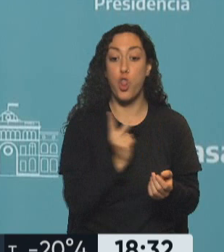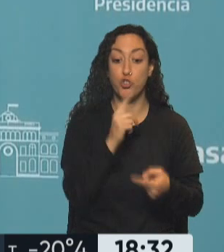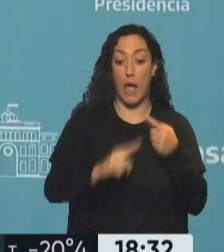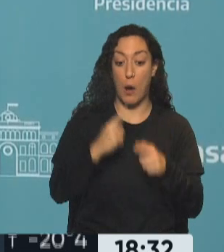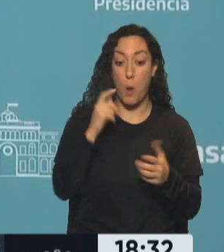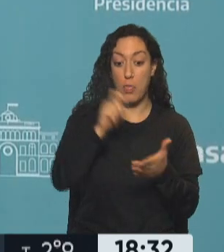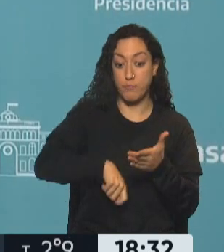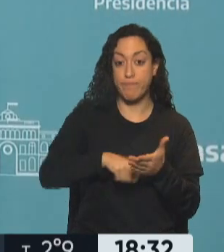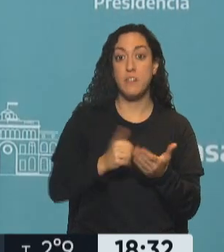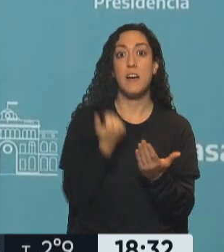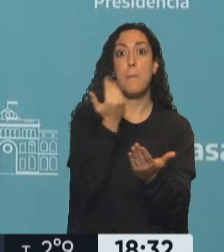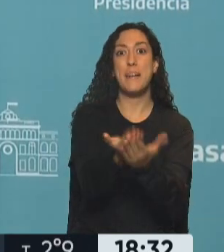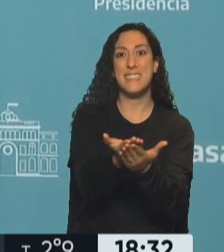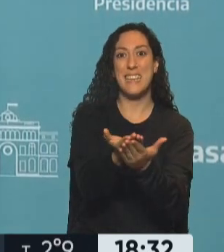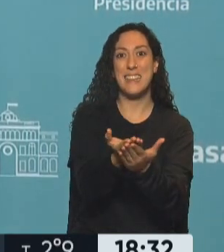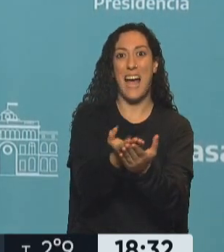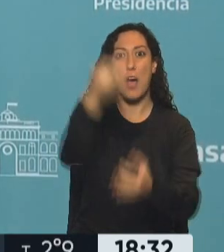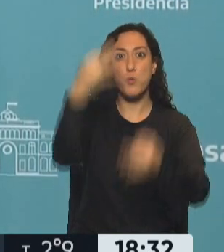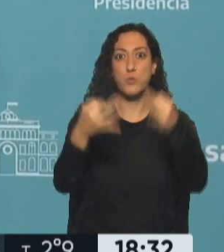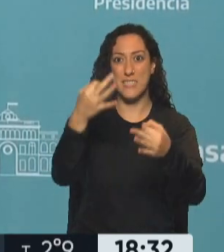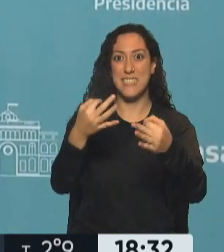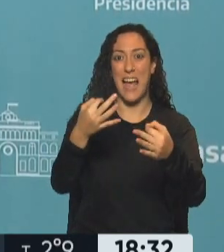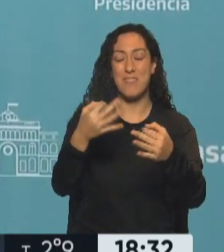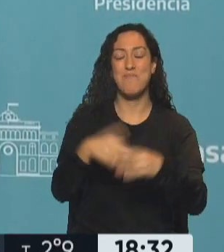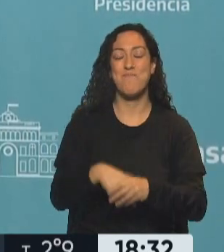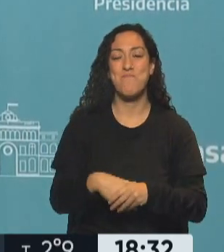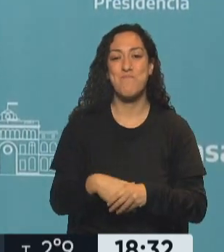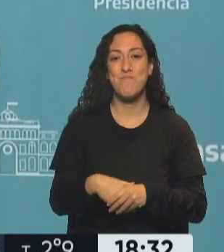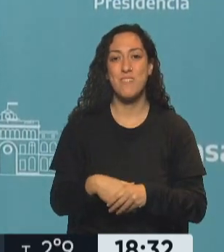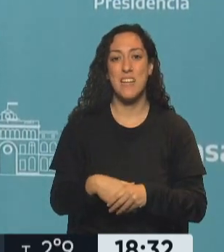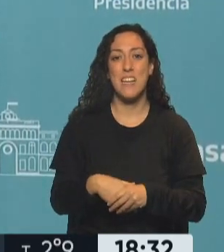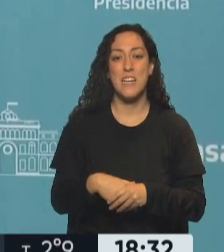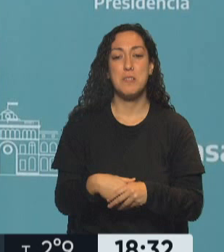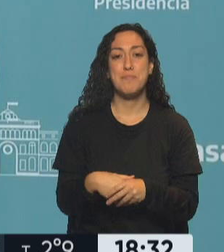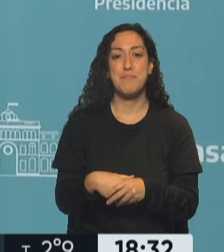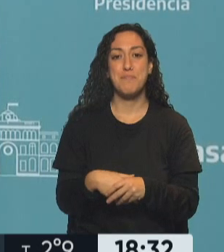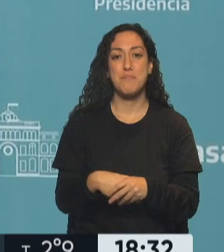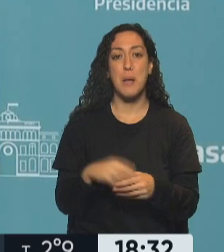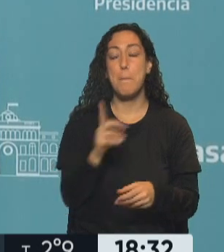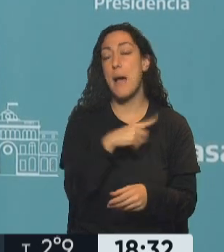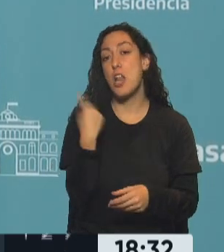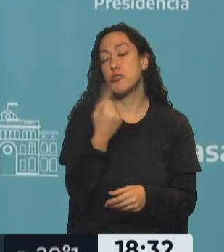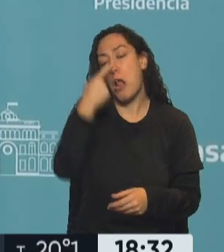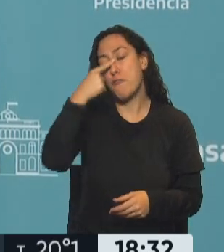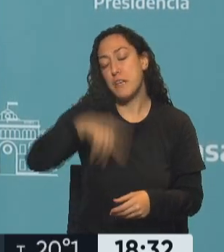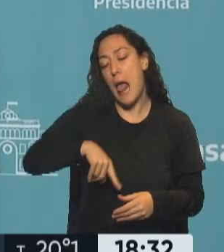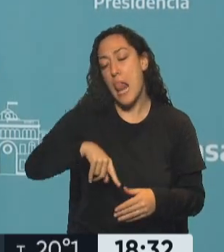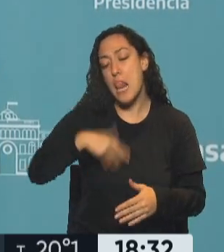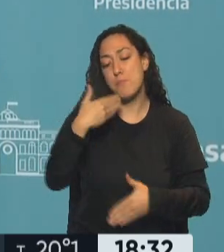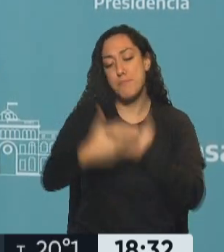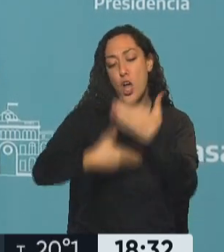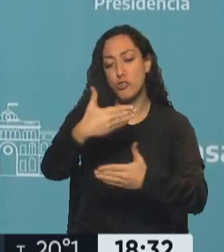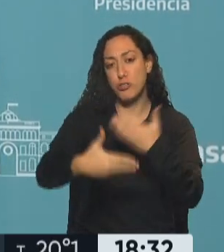acuerdo alcanzado. Es para nosotros la instancia final de un proceso